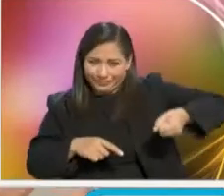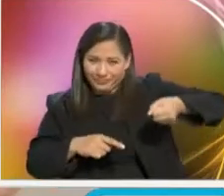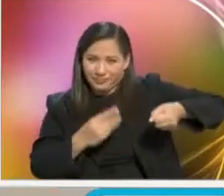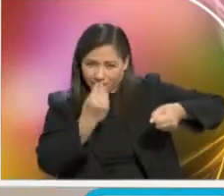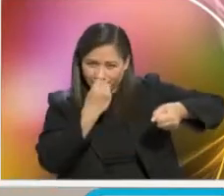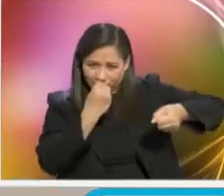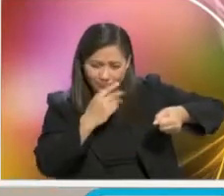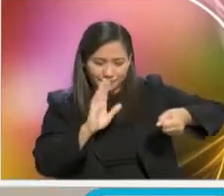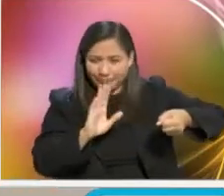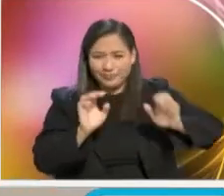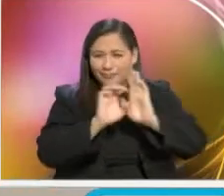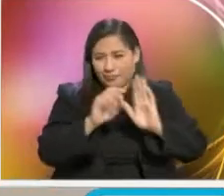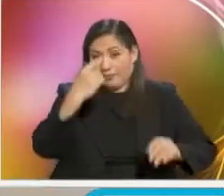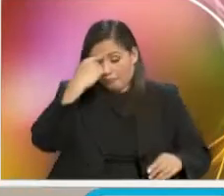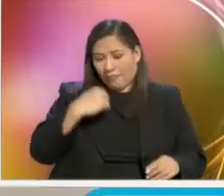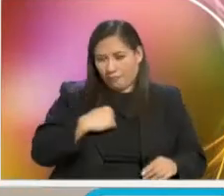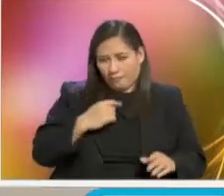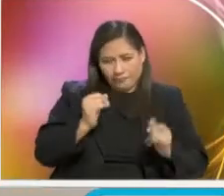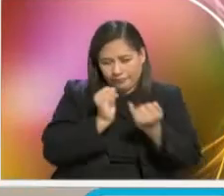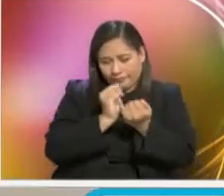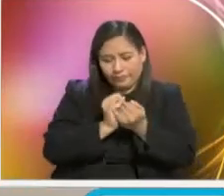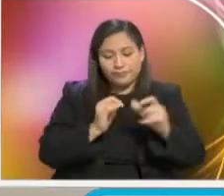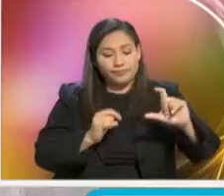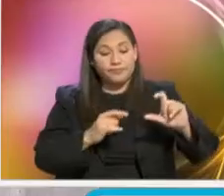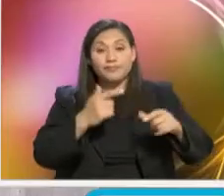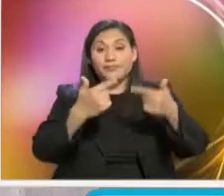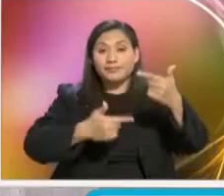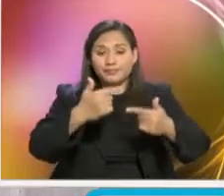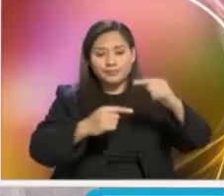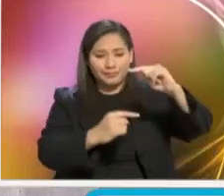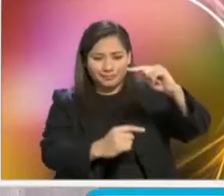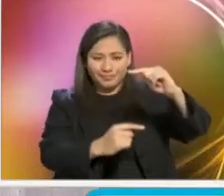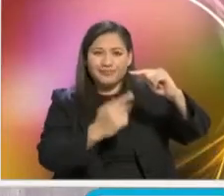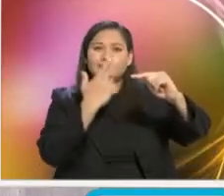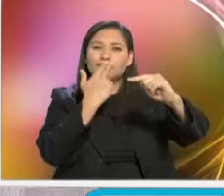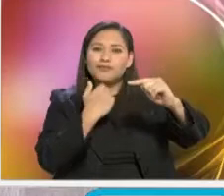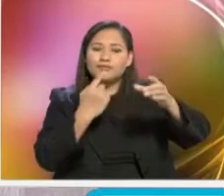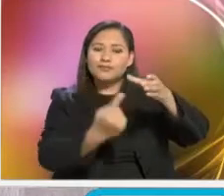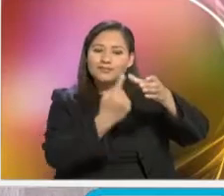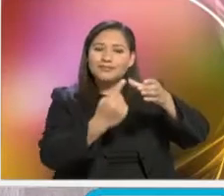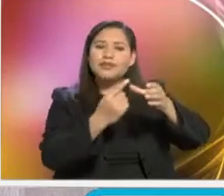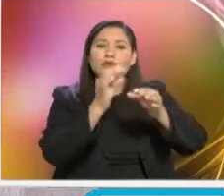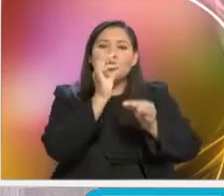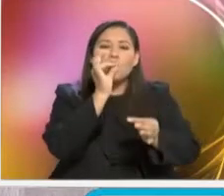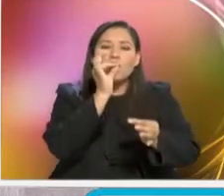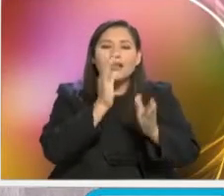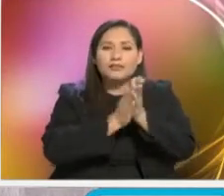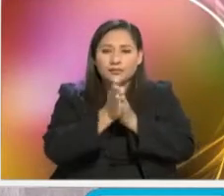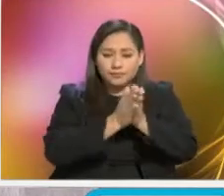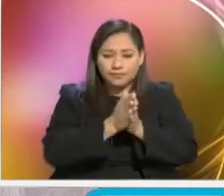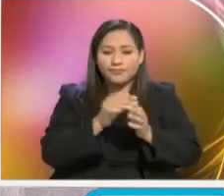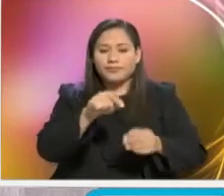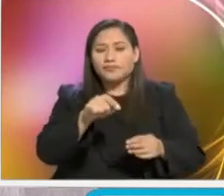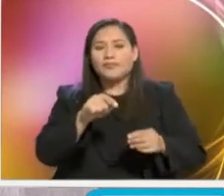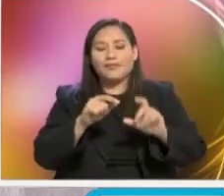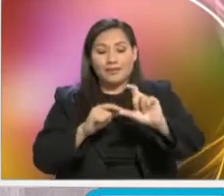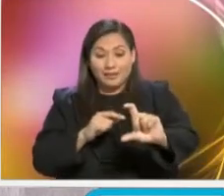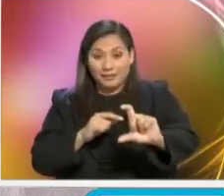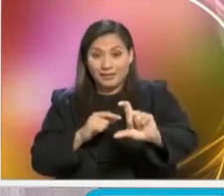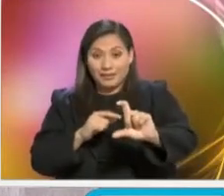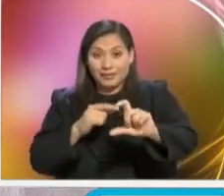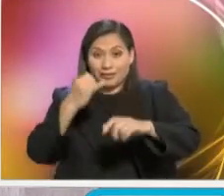un ejemplo, o hasta para ti mismo, una lechita de estas endulzadas con chocolate, le mandas un Petit Suisse y